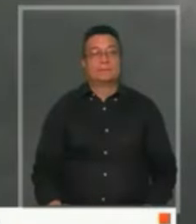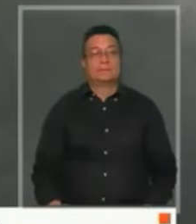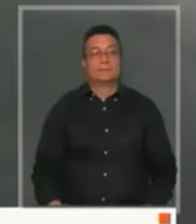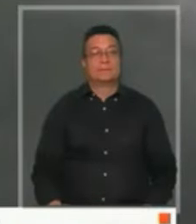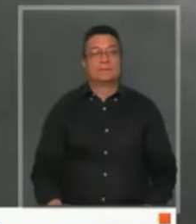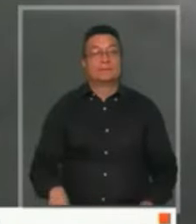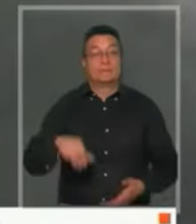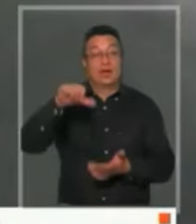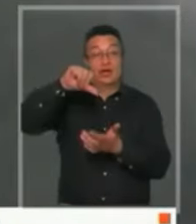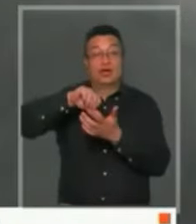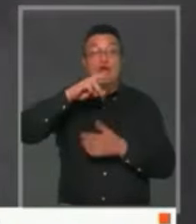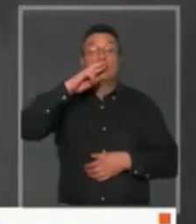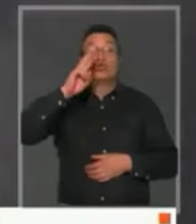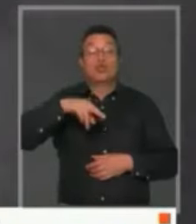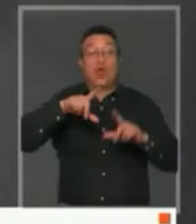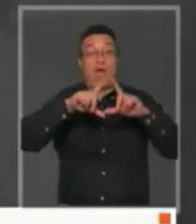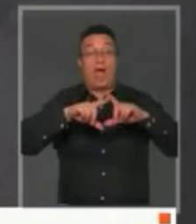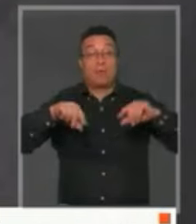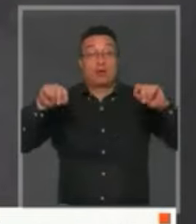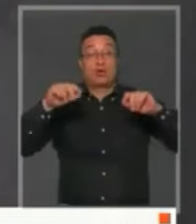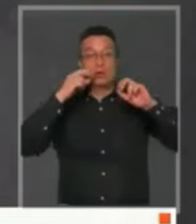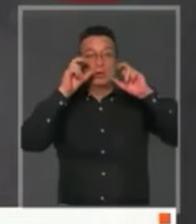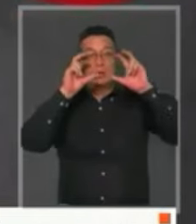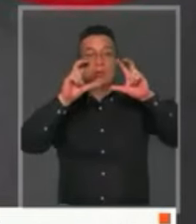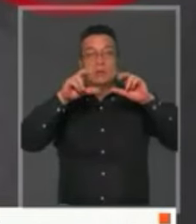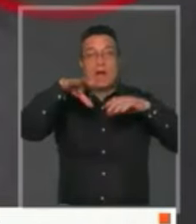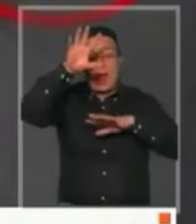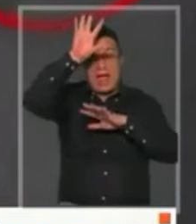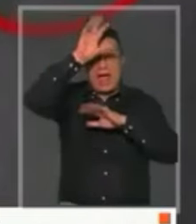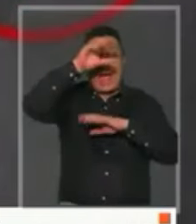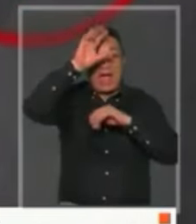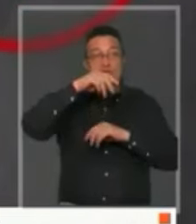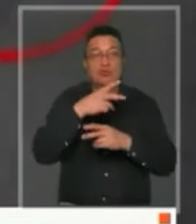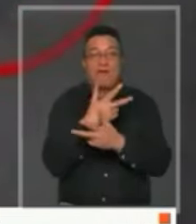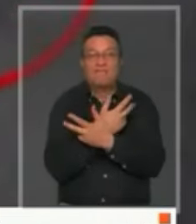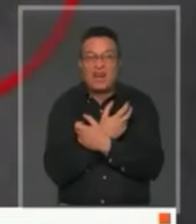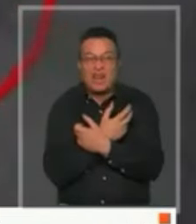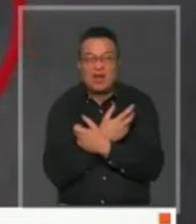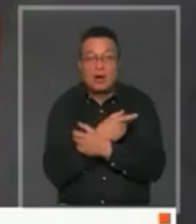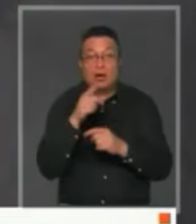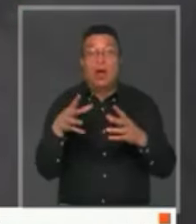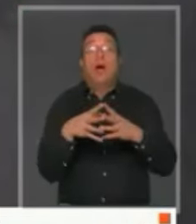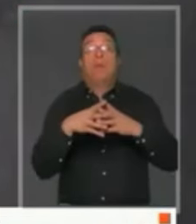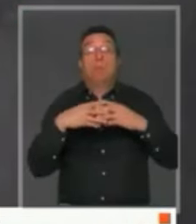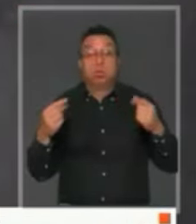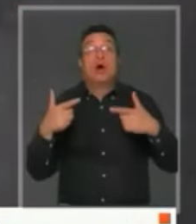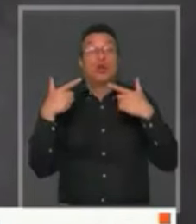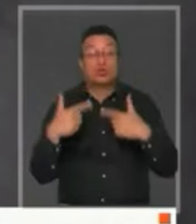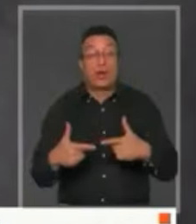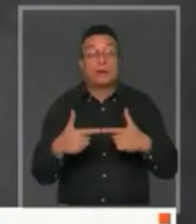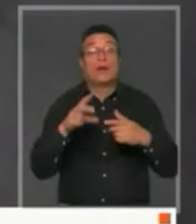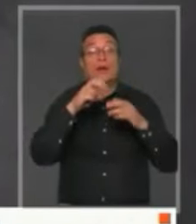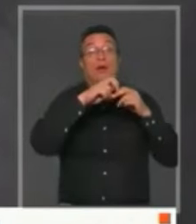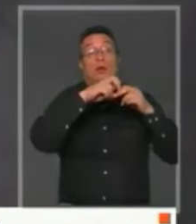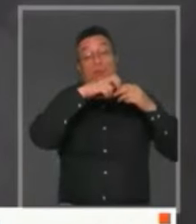Una ciudad del sur de Japón está en alerta por un gato tóxico. El felino escapó milagrosamente tras caer en